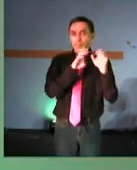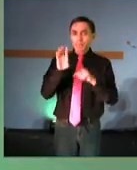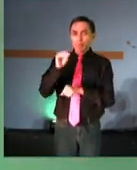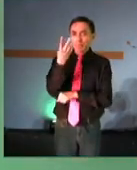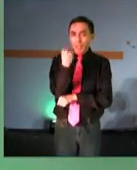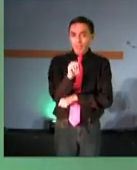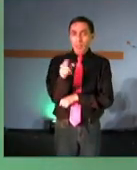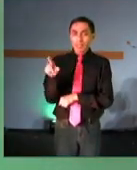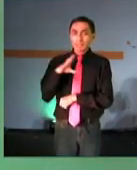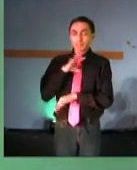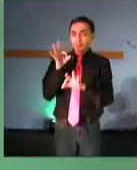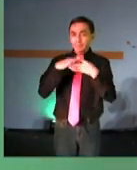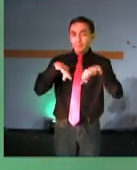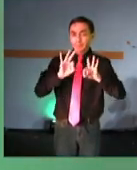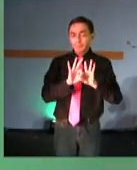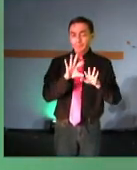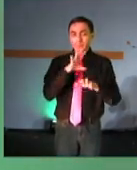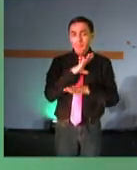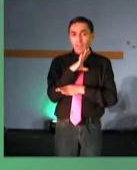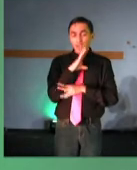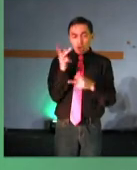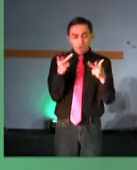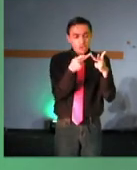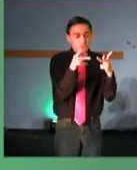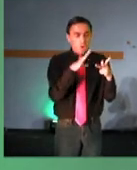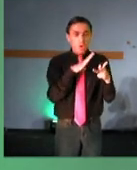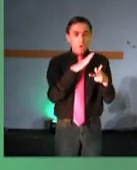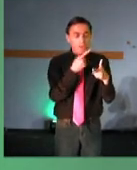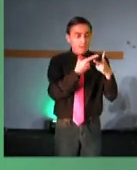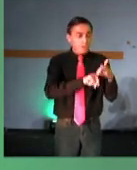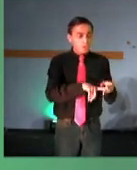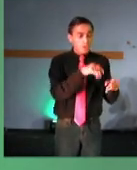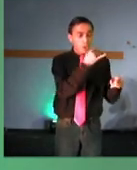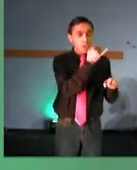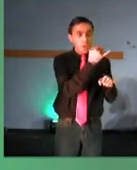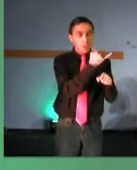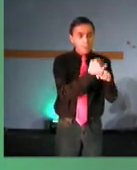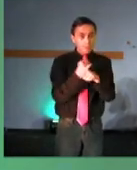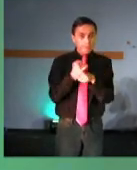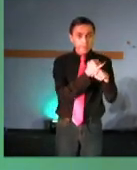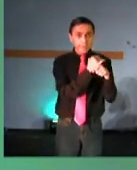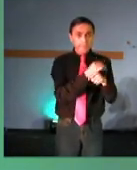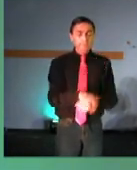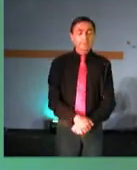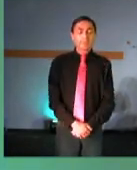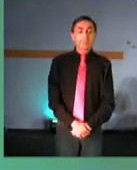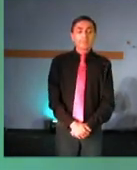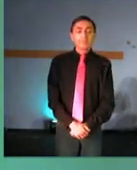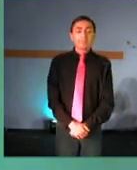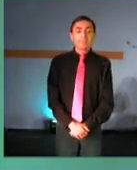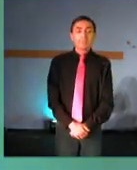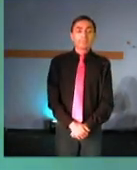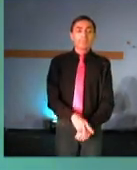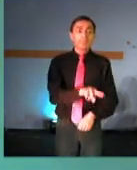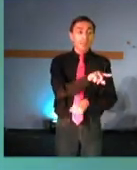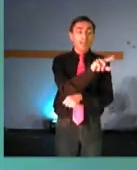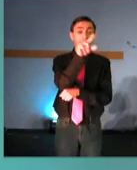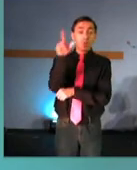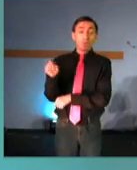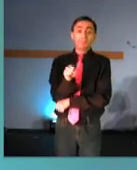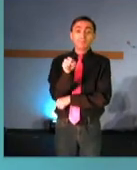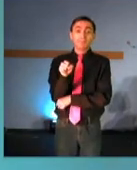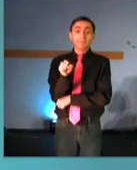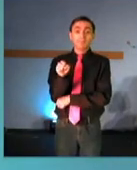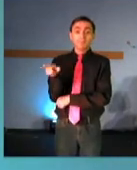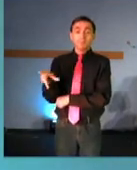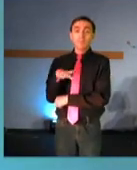1999, y coincidió con el inicio de un trabajo de investigación que luego dio